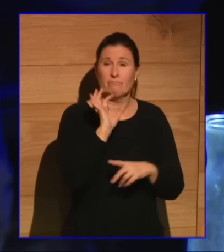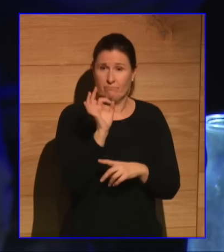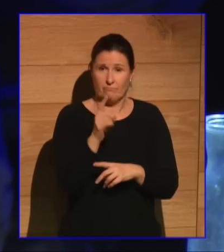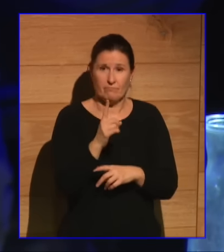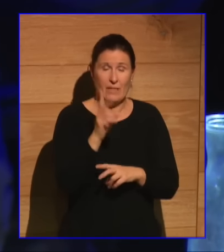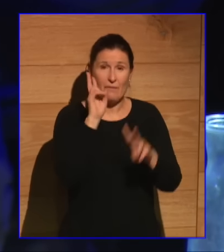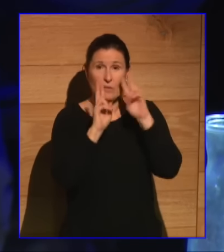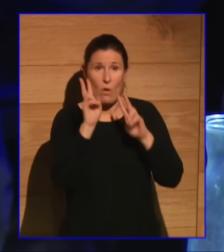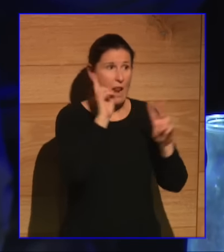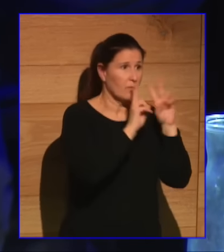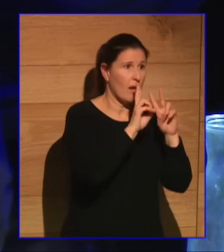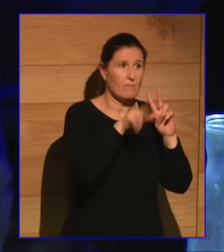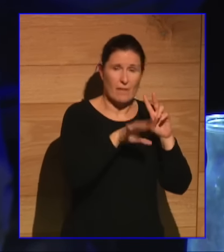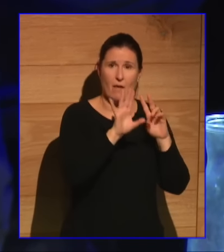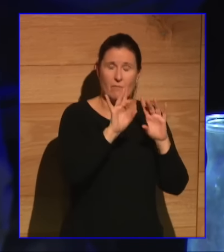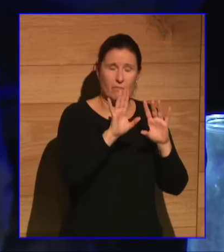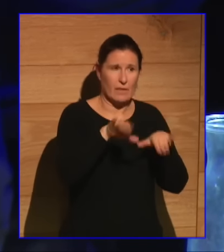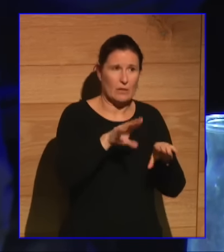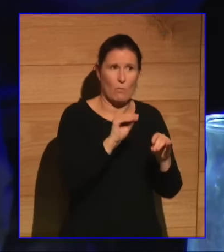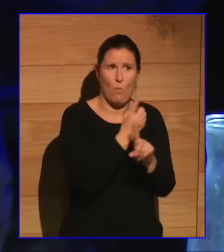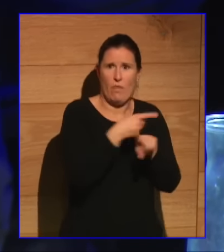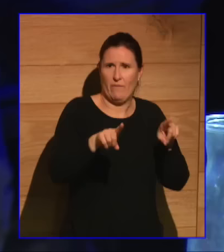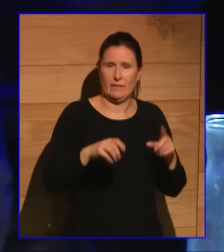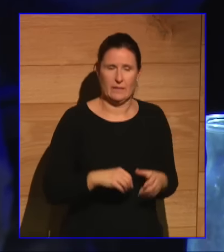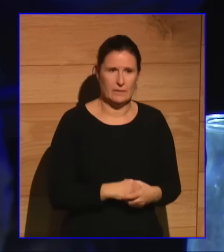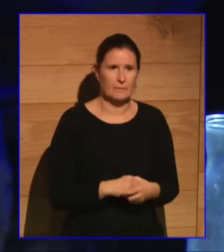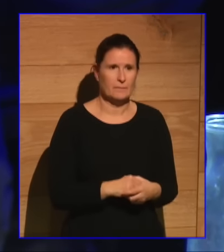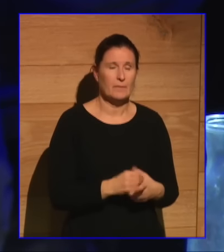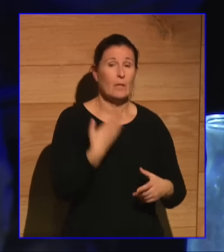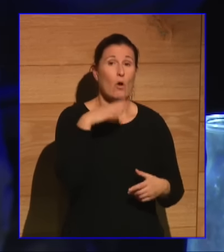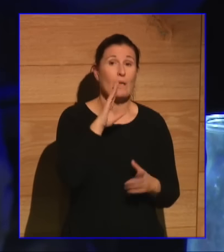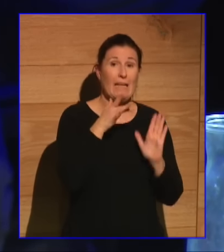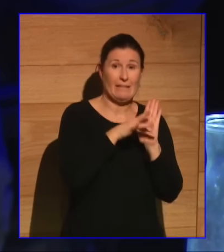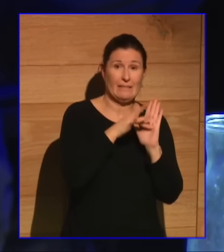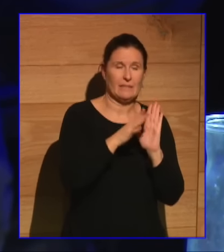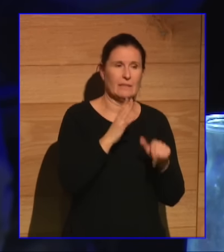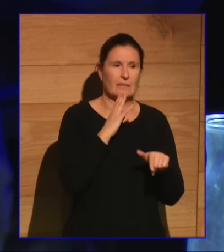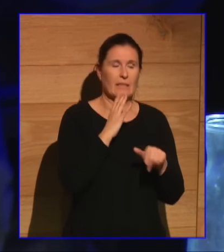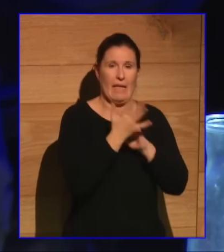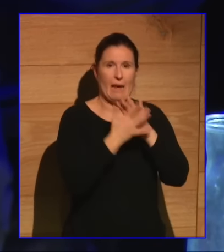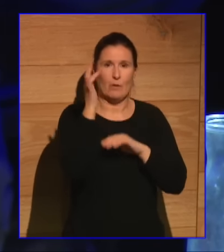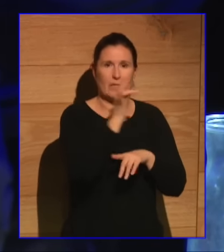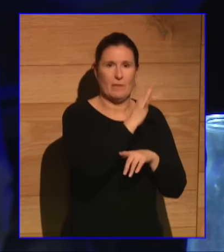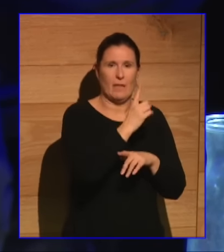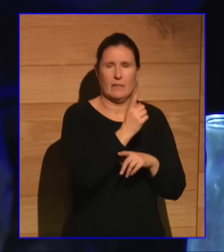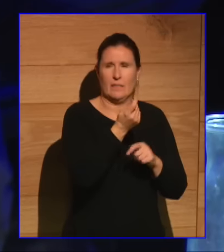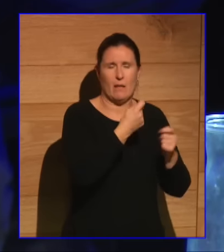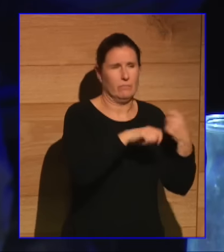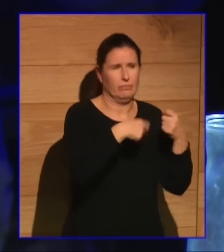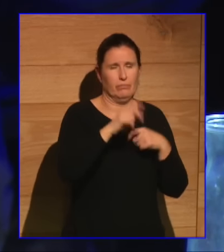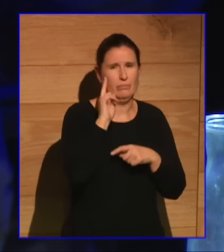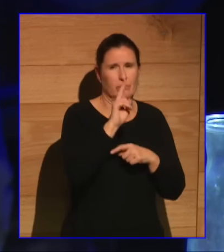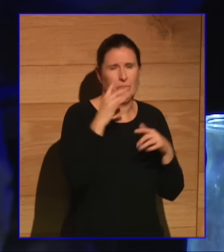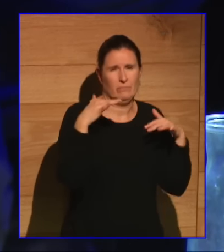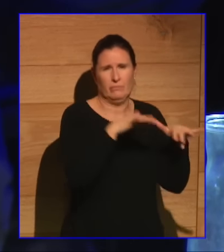eso ocurre. Y lo que yo estaba más o menos apuntando es, a ver si estáis de acuerdo, que si estamos hablando de estas películas tan comerciales y